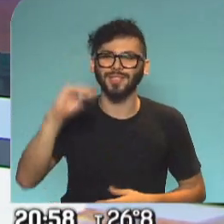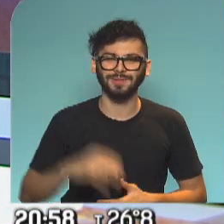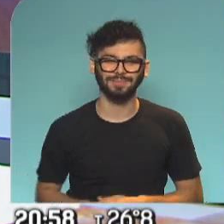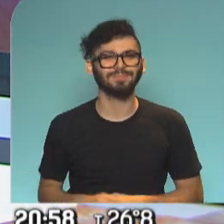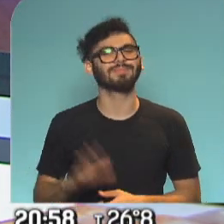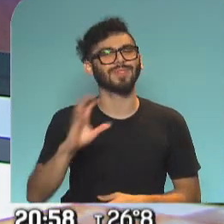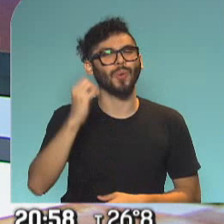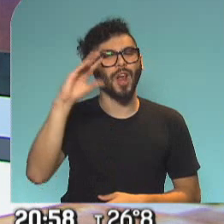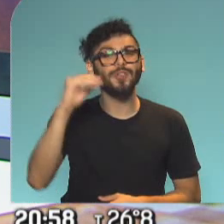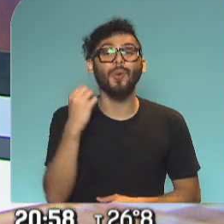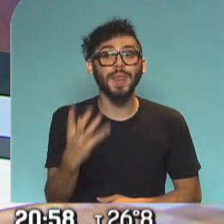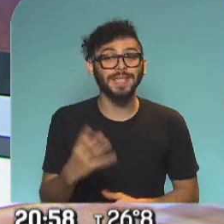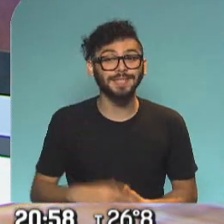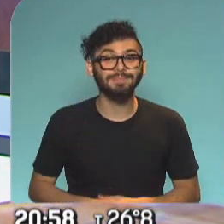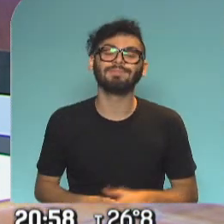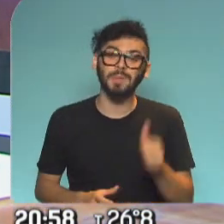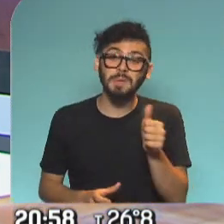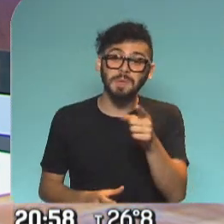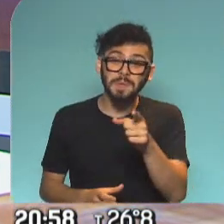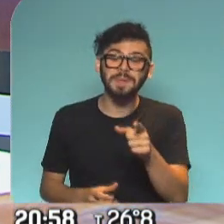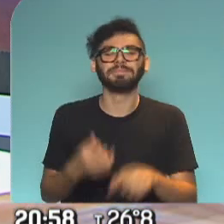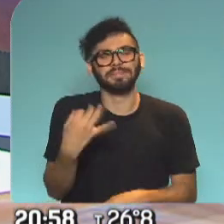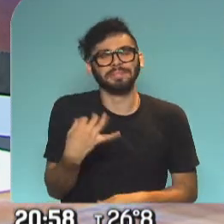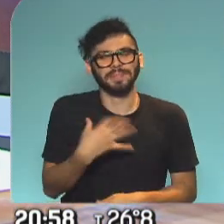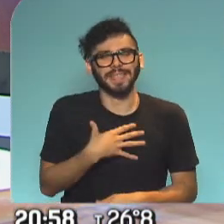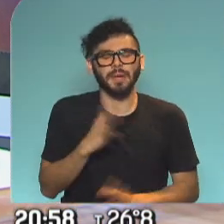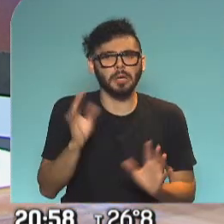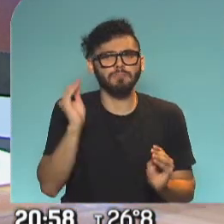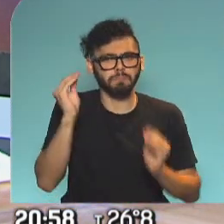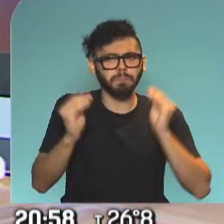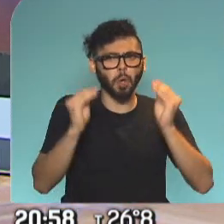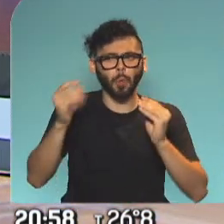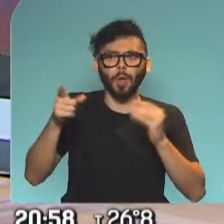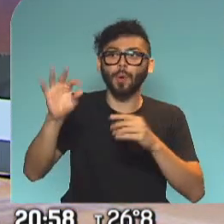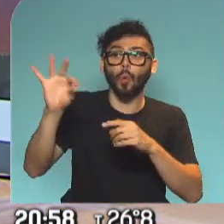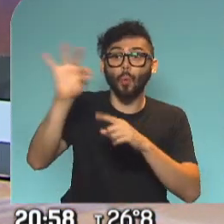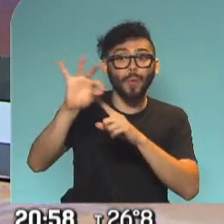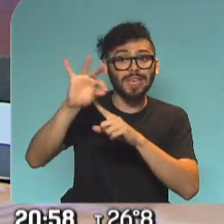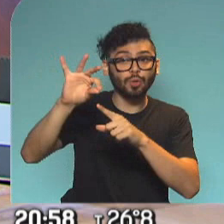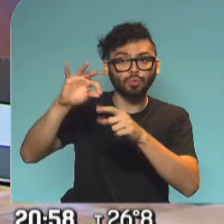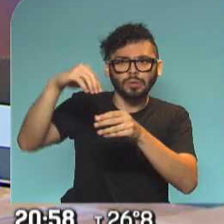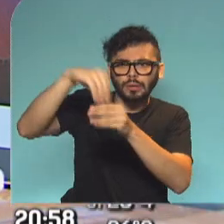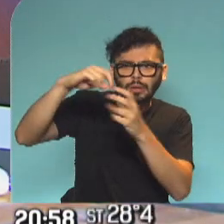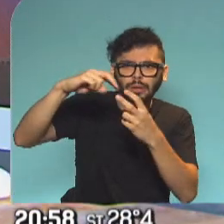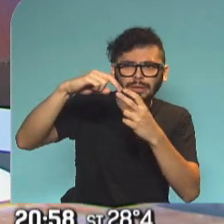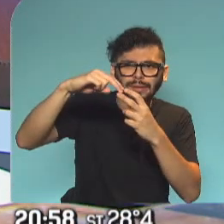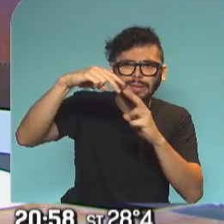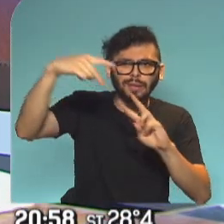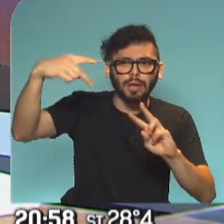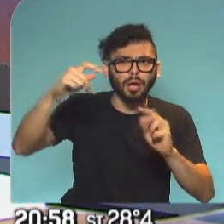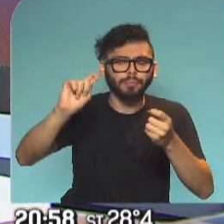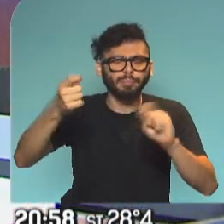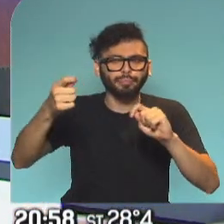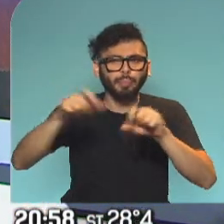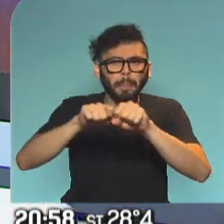Buenas noches. ¿Cómo le va? Bien, ¿usted? Bien, aquí andamos preocupados por esta nueva cepa que se está repartiendo por todos lados. Y